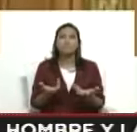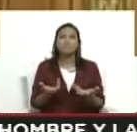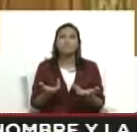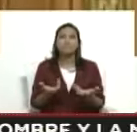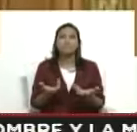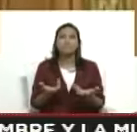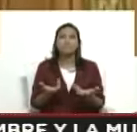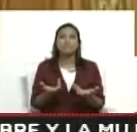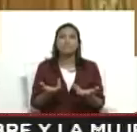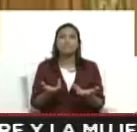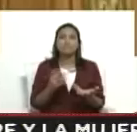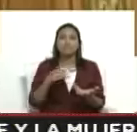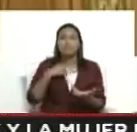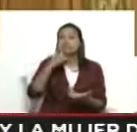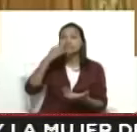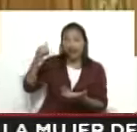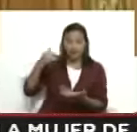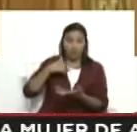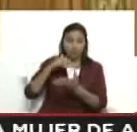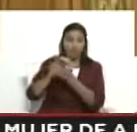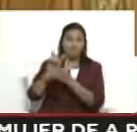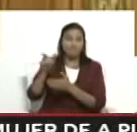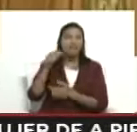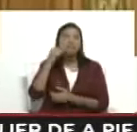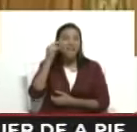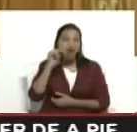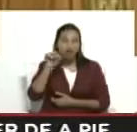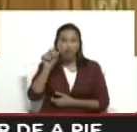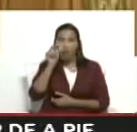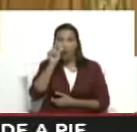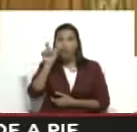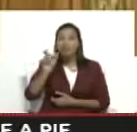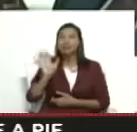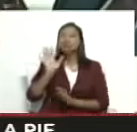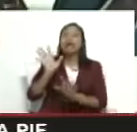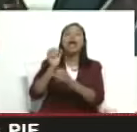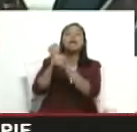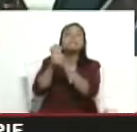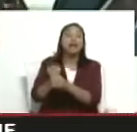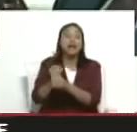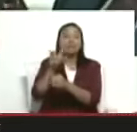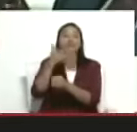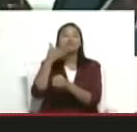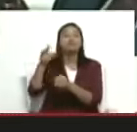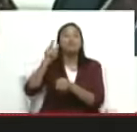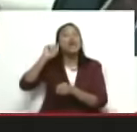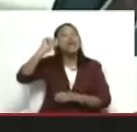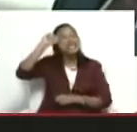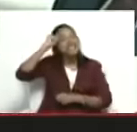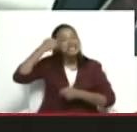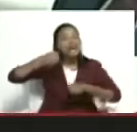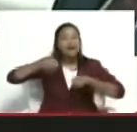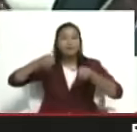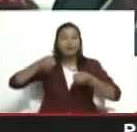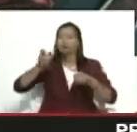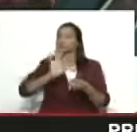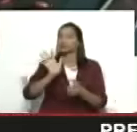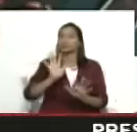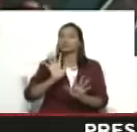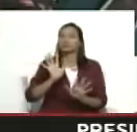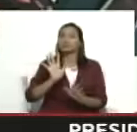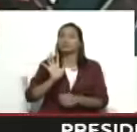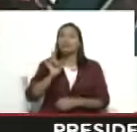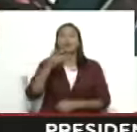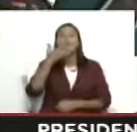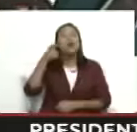ajá. Llamo al negro y le digo, negro, no me puedo ir, espérame en Quinta Crespo. No, en